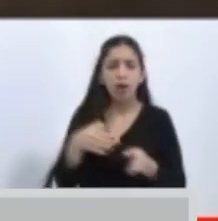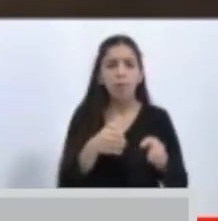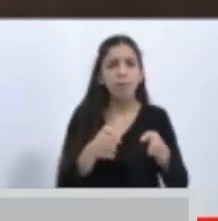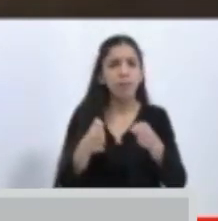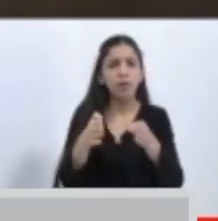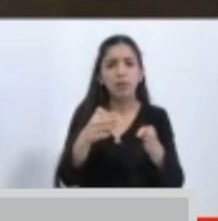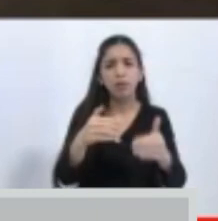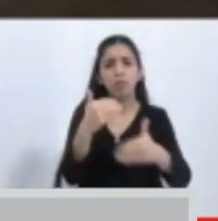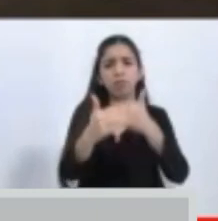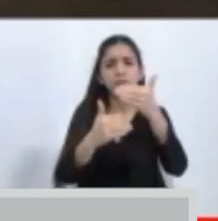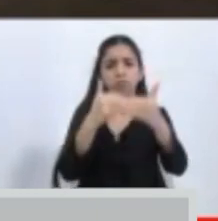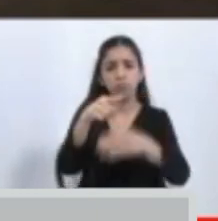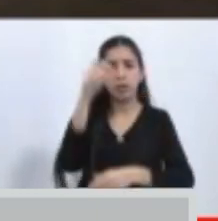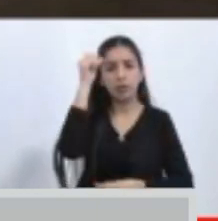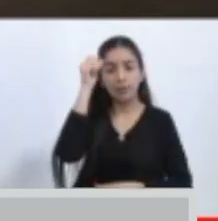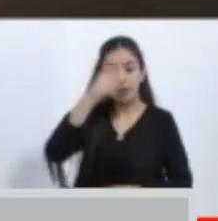nuestro itinerario